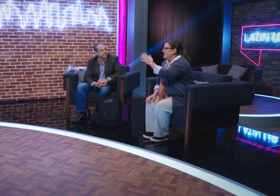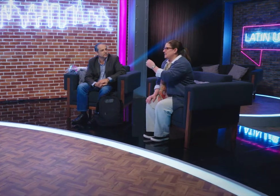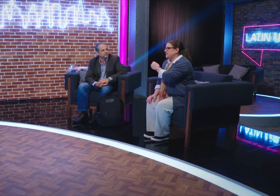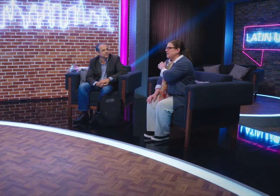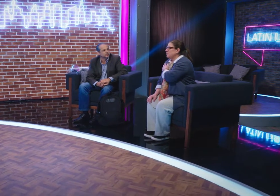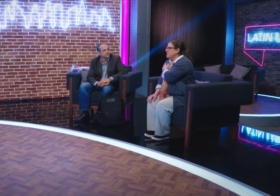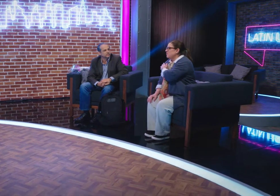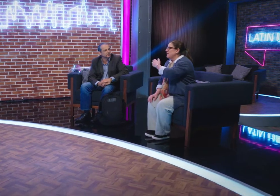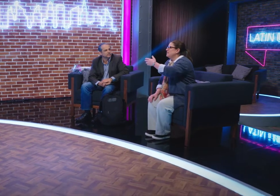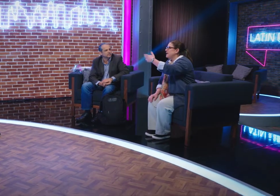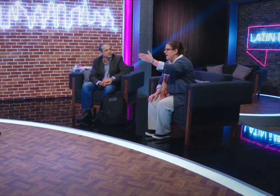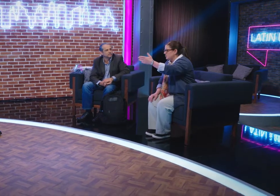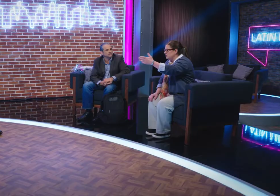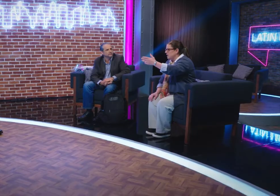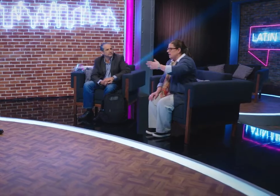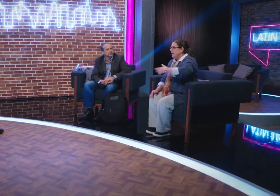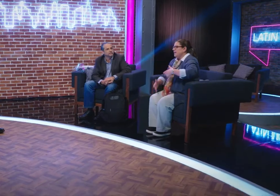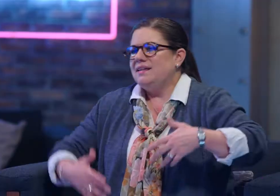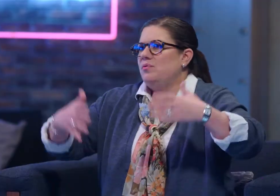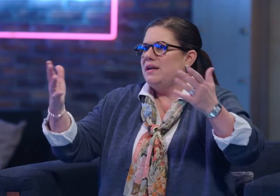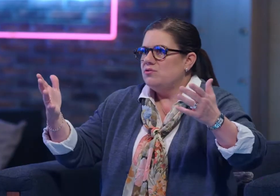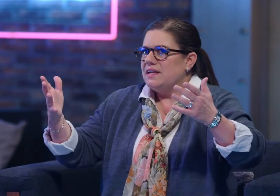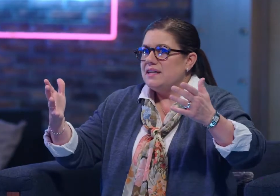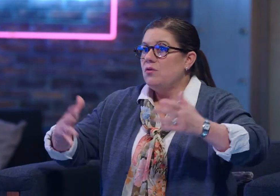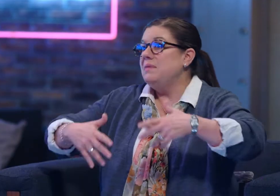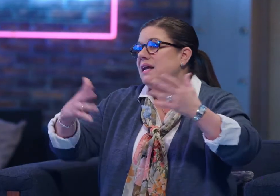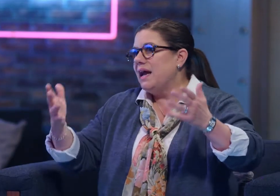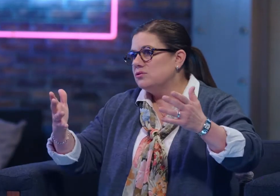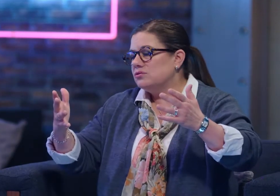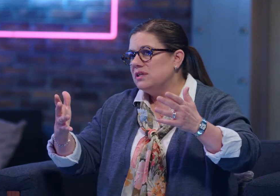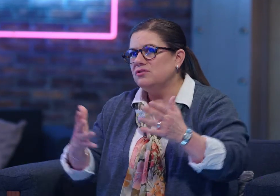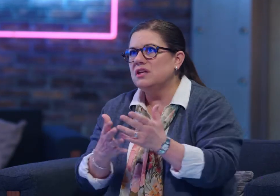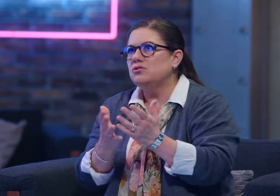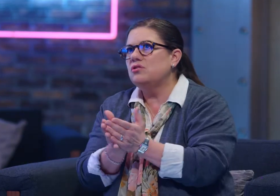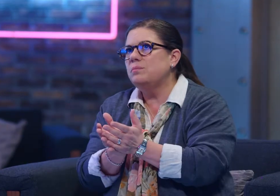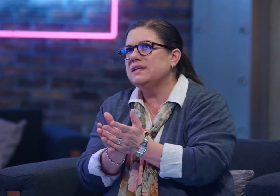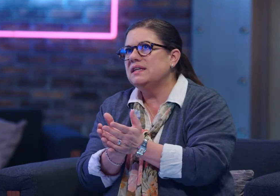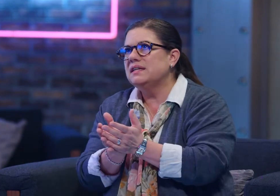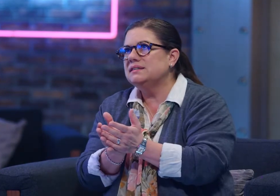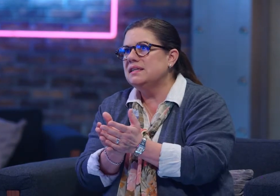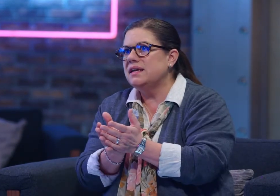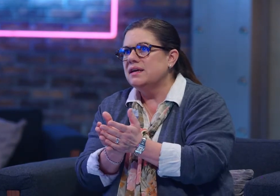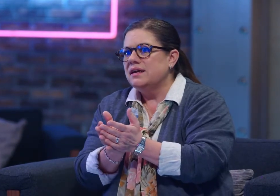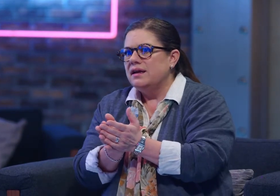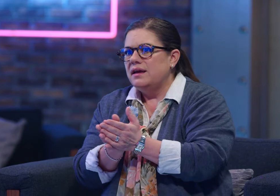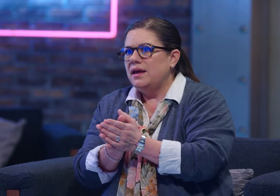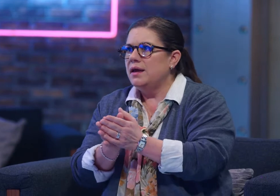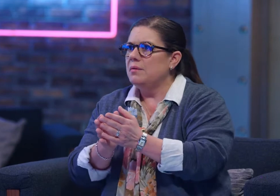Simplemente ayer se reportaron más de 1000 casos. La gente pone el grito en el cielo, 1000 casos, y entonces el doctor López-Gatell